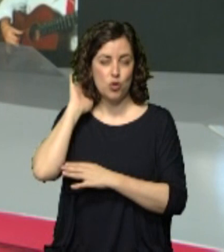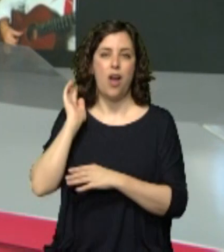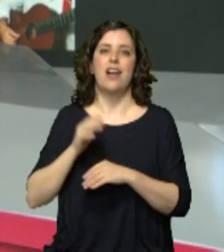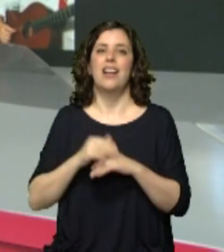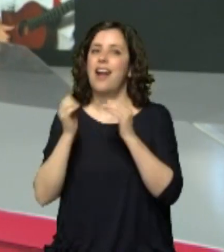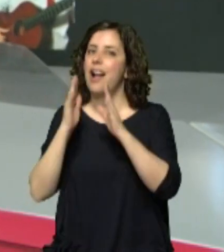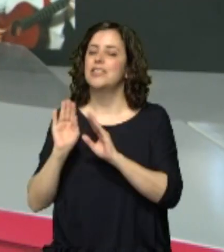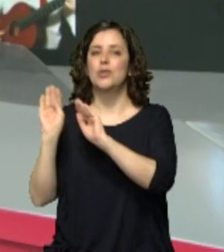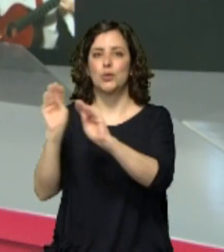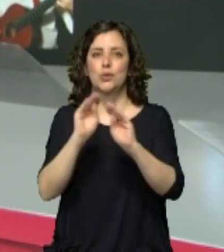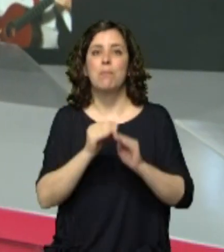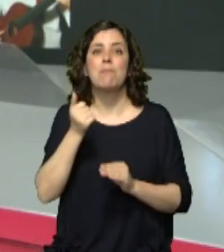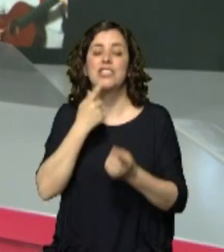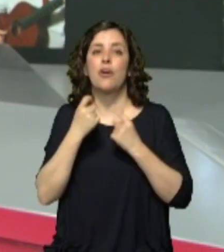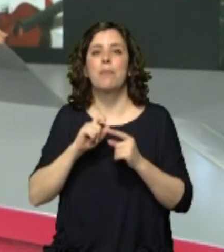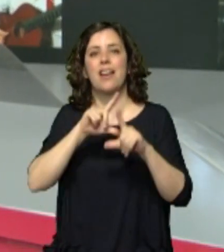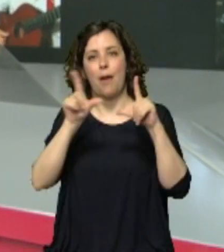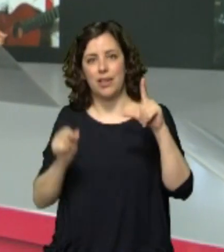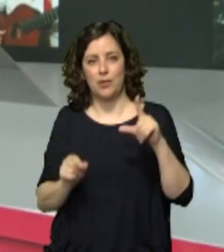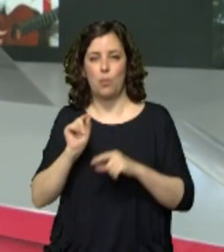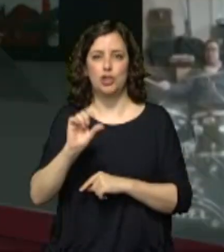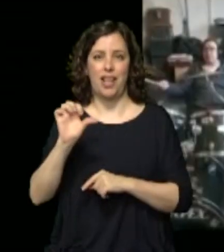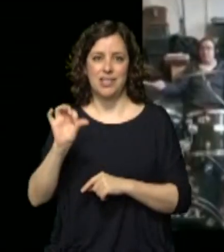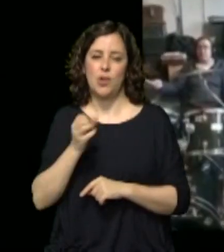en navarratelevisión.es. Que pasen una buena tarde. Adiós.